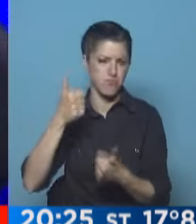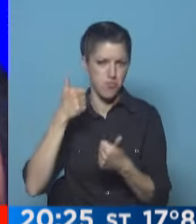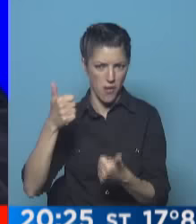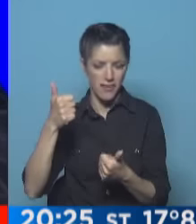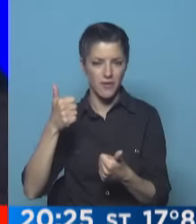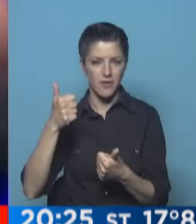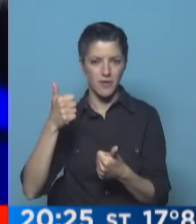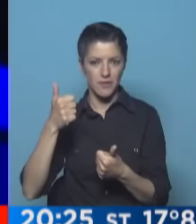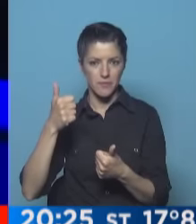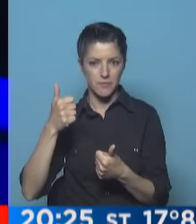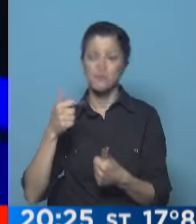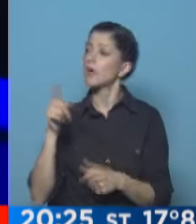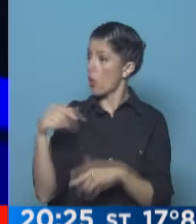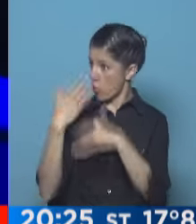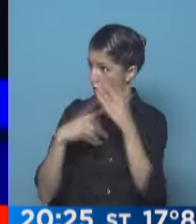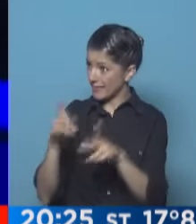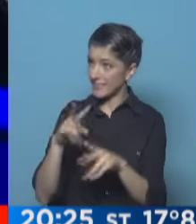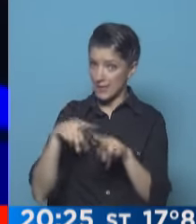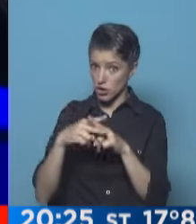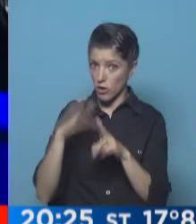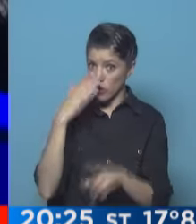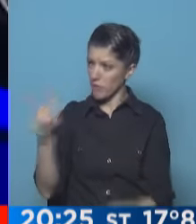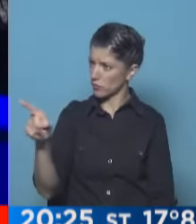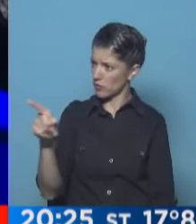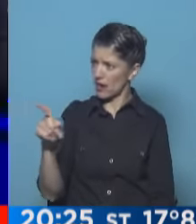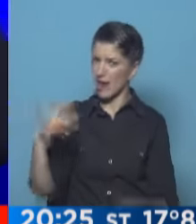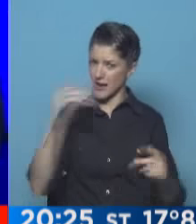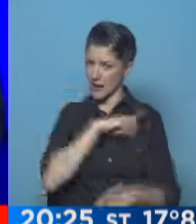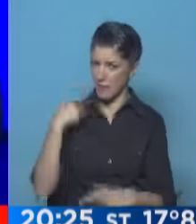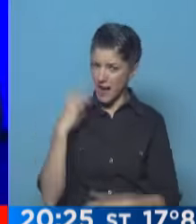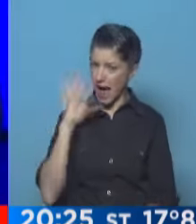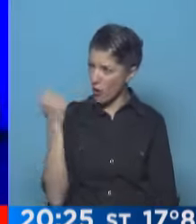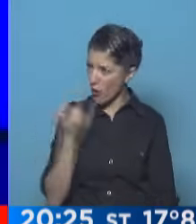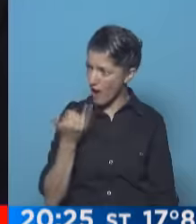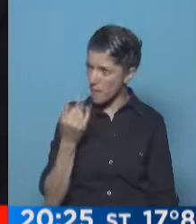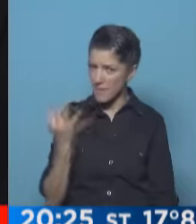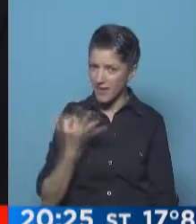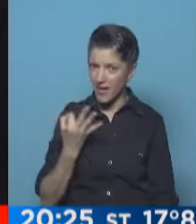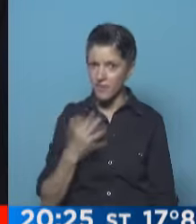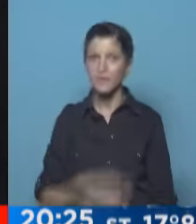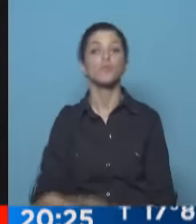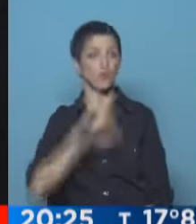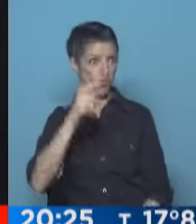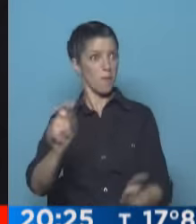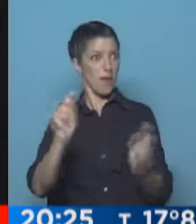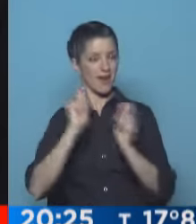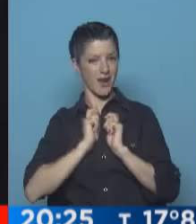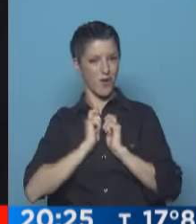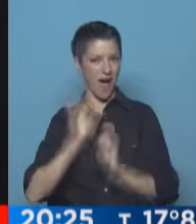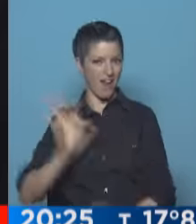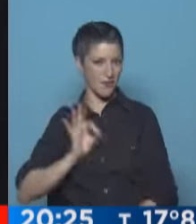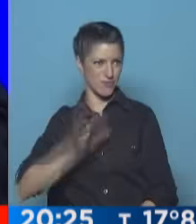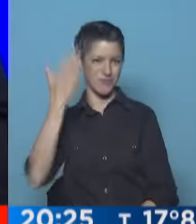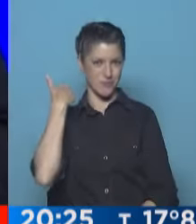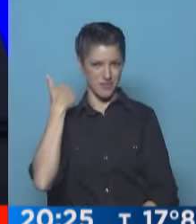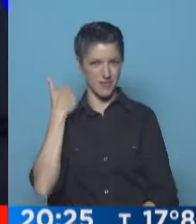que jugó en Talleres de Córdoba. Y creo que Pedro tiene, no sé si una remera, un botín, algo de Willington. Sí, una remera que él me regaló hace muchos años, por supuesto. Por